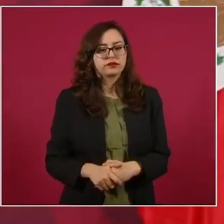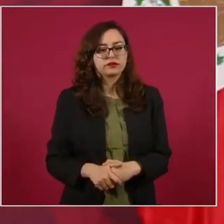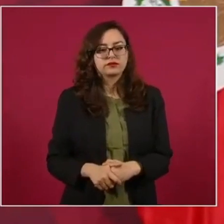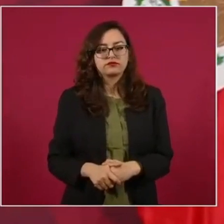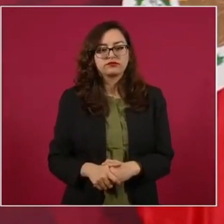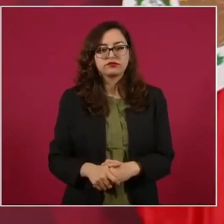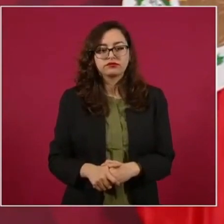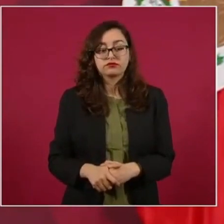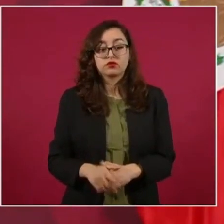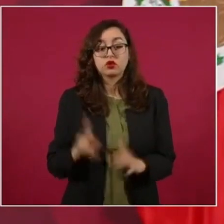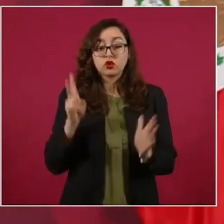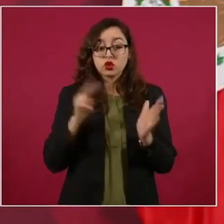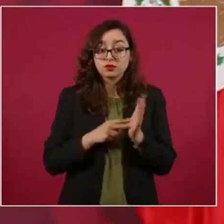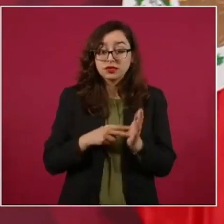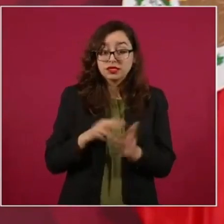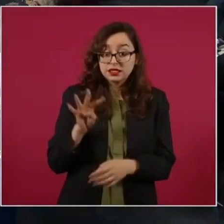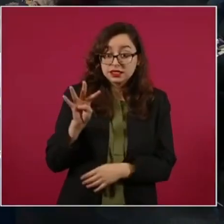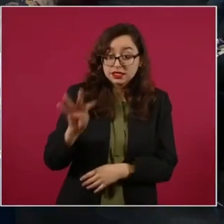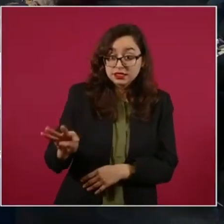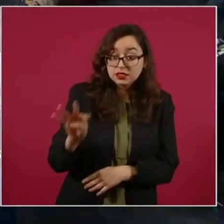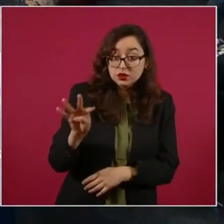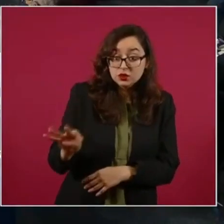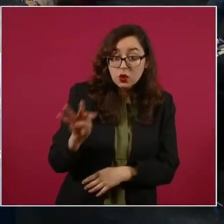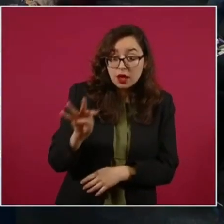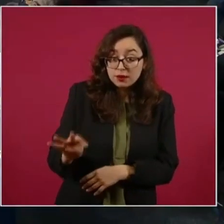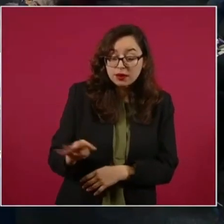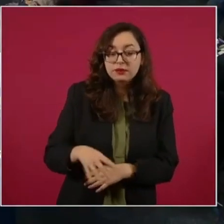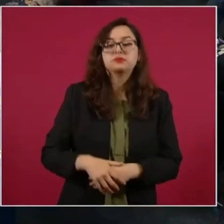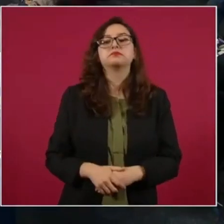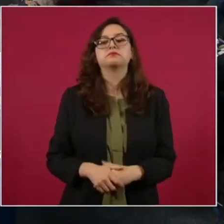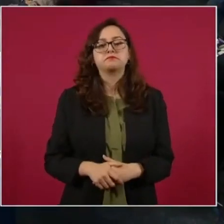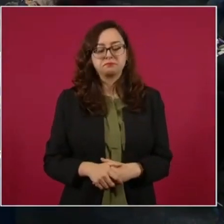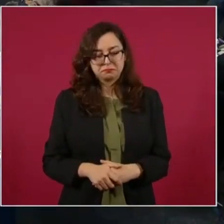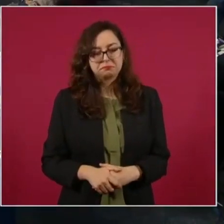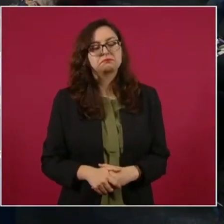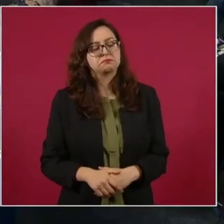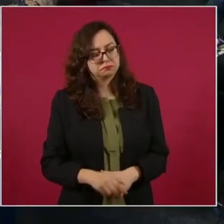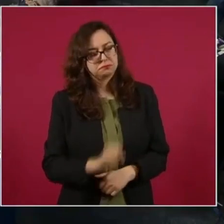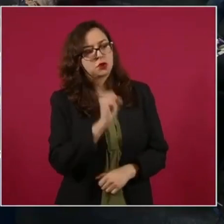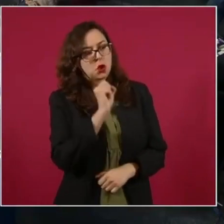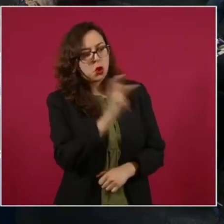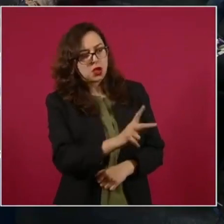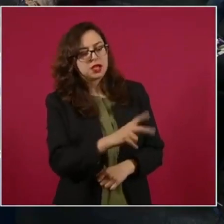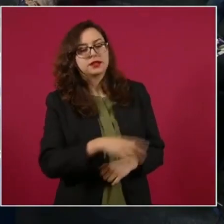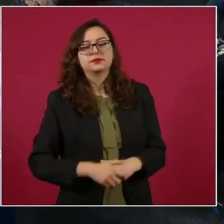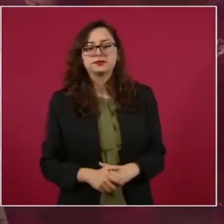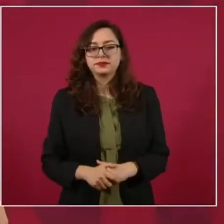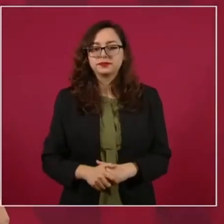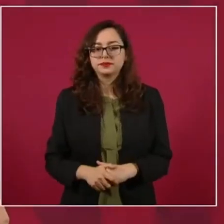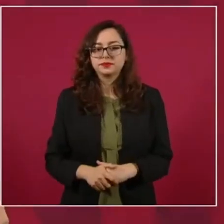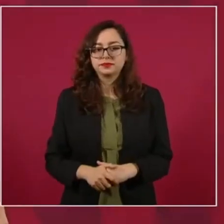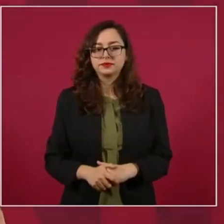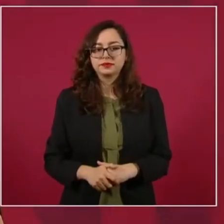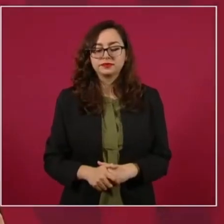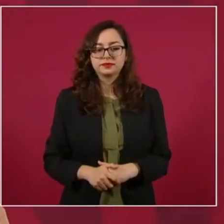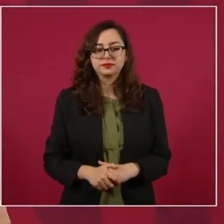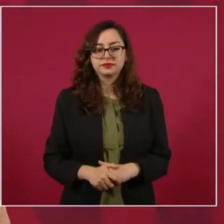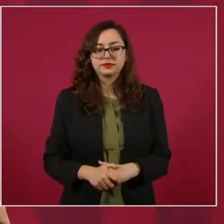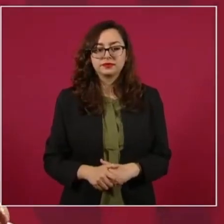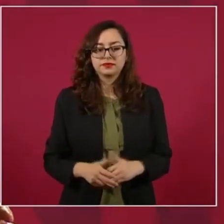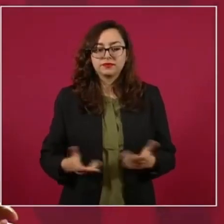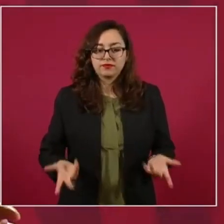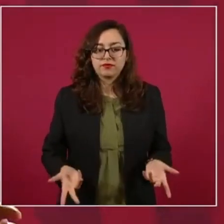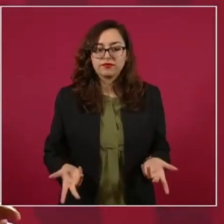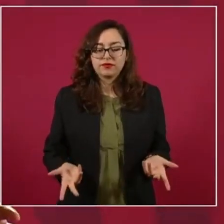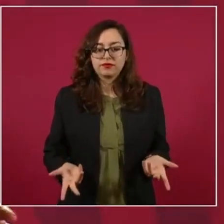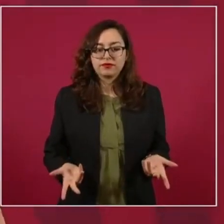del 19. De modo que cuando voy a Hermosillo, todavía como presidente